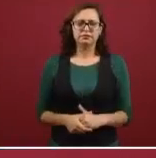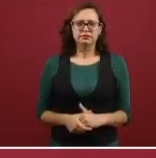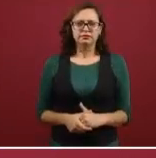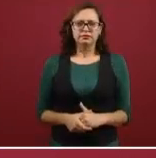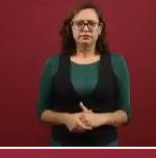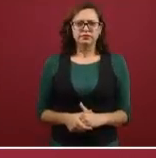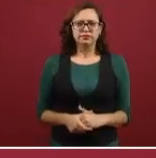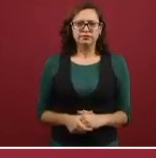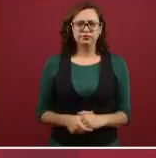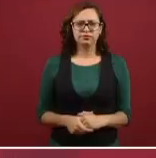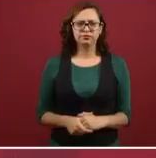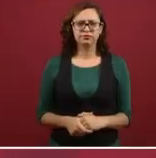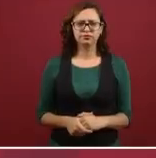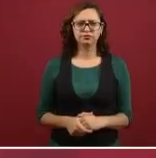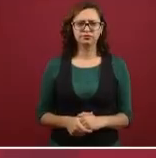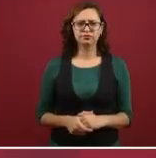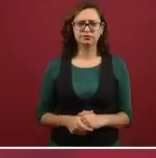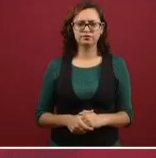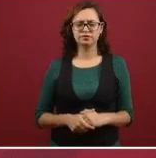hasta